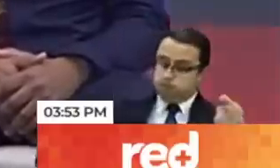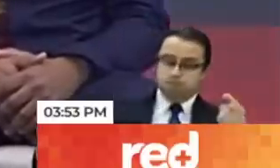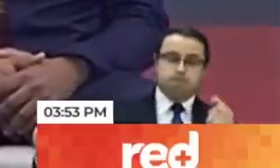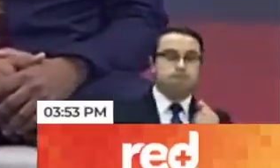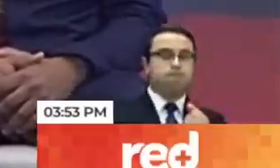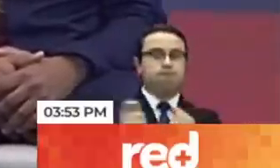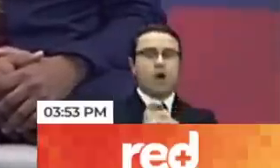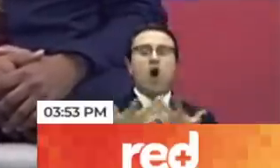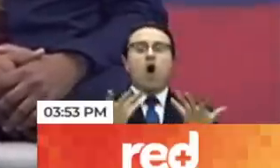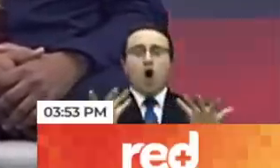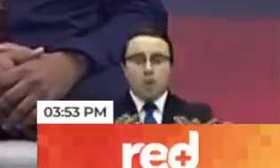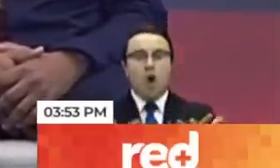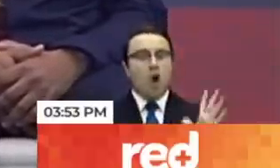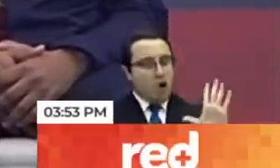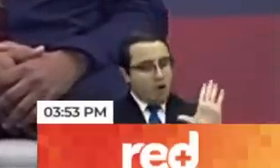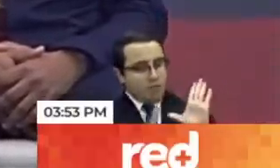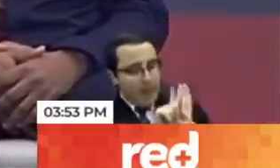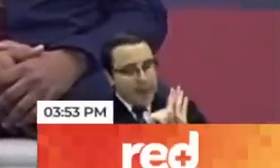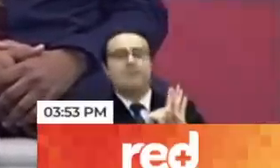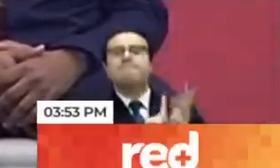las reformas, doctor David Racero.